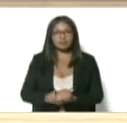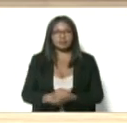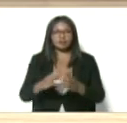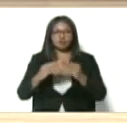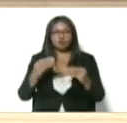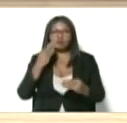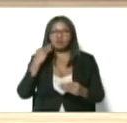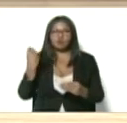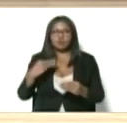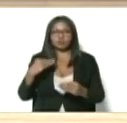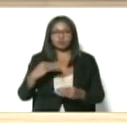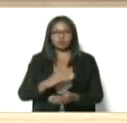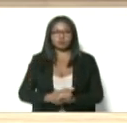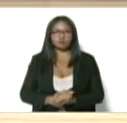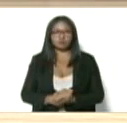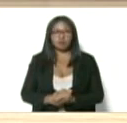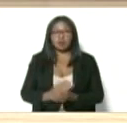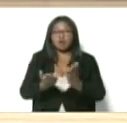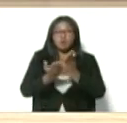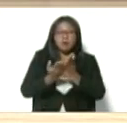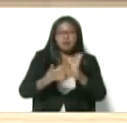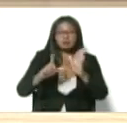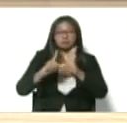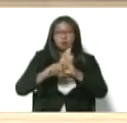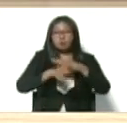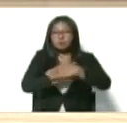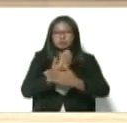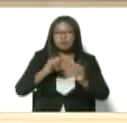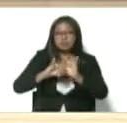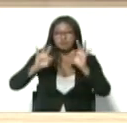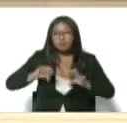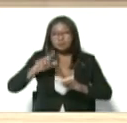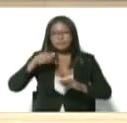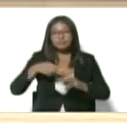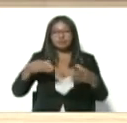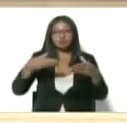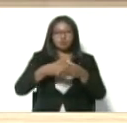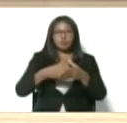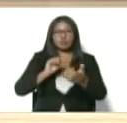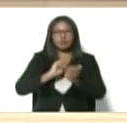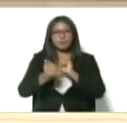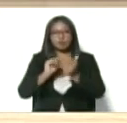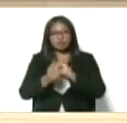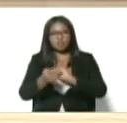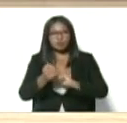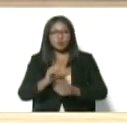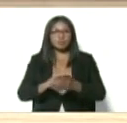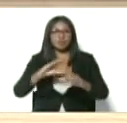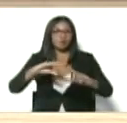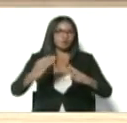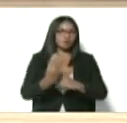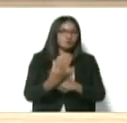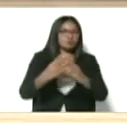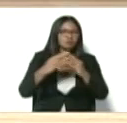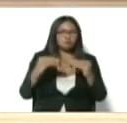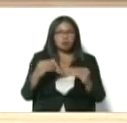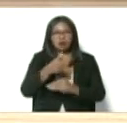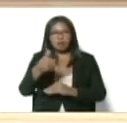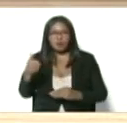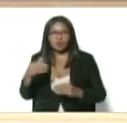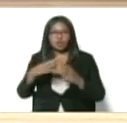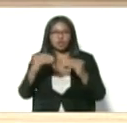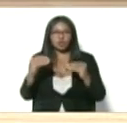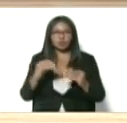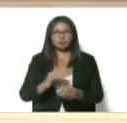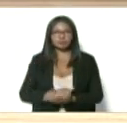juventud de las escuelas de los liceos de las universidades club deportivo de la cultura todo a todos